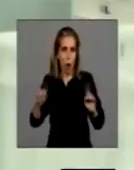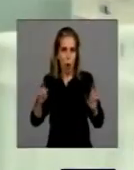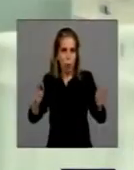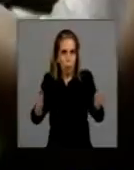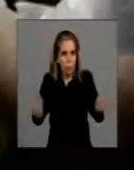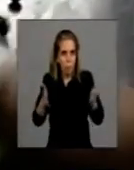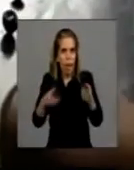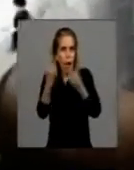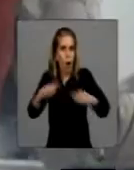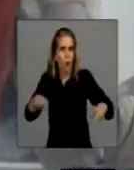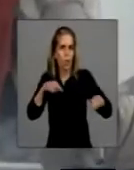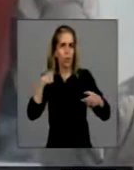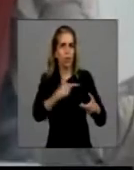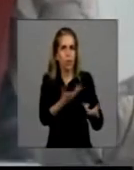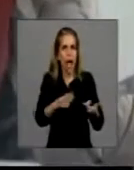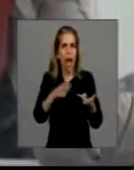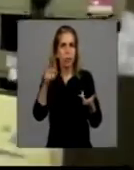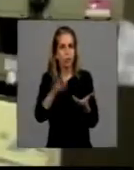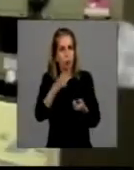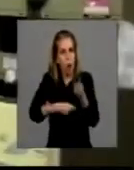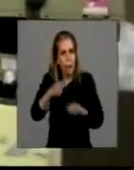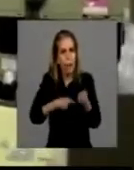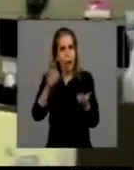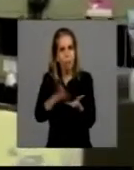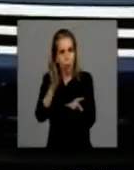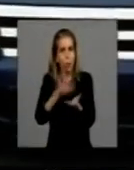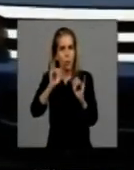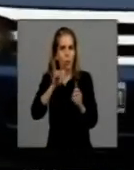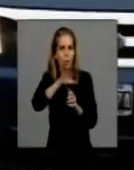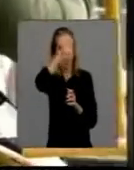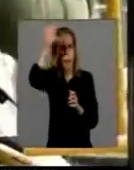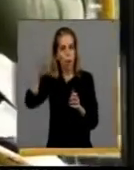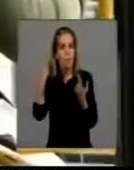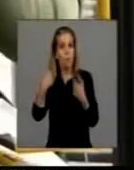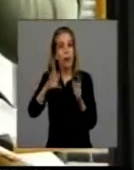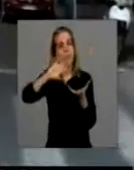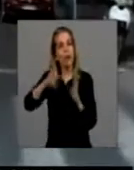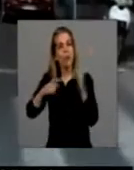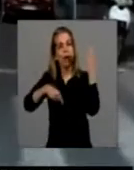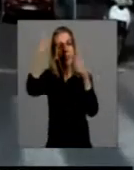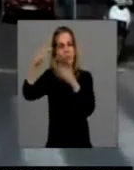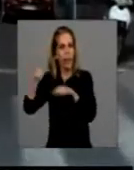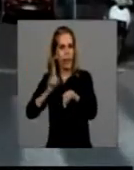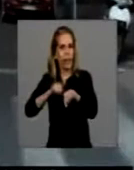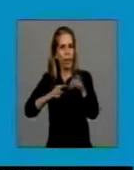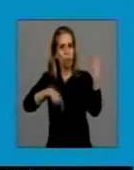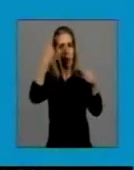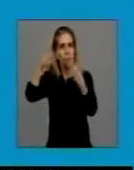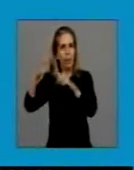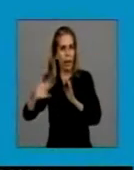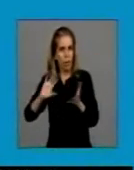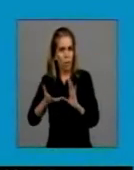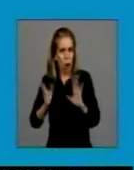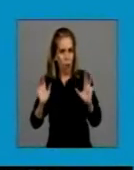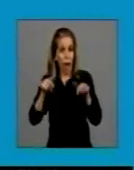actividades sociales, comerciales y productivas se da en todas las regiones, pero con protocolos diferentes y en distintos tiempos.